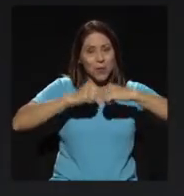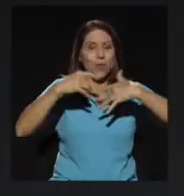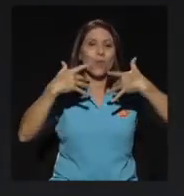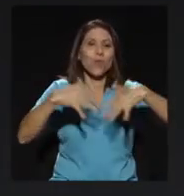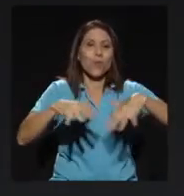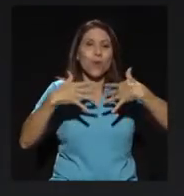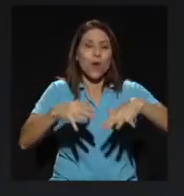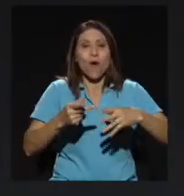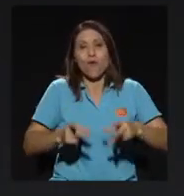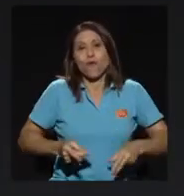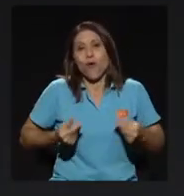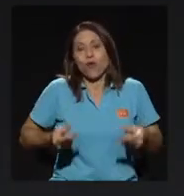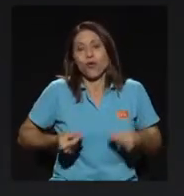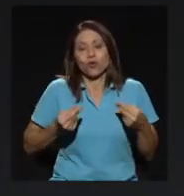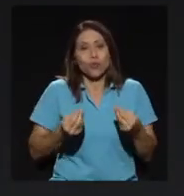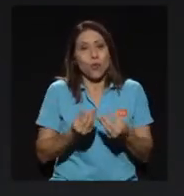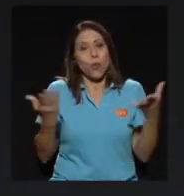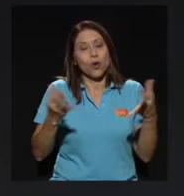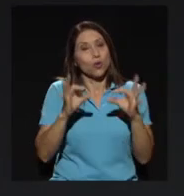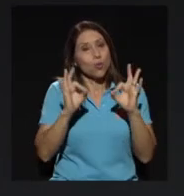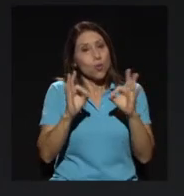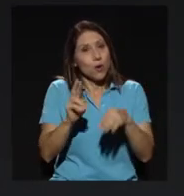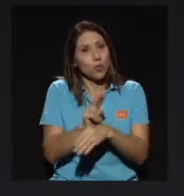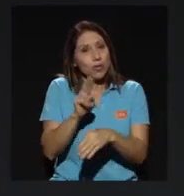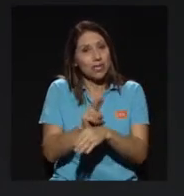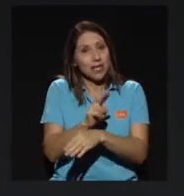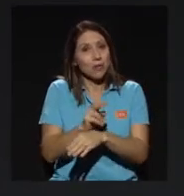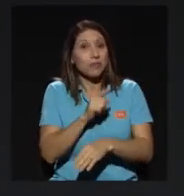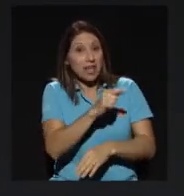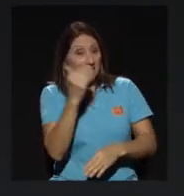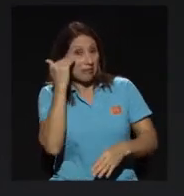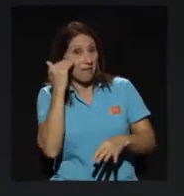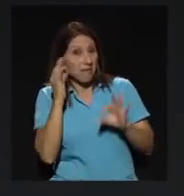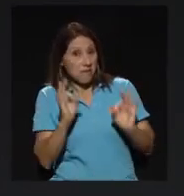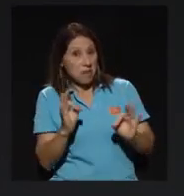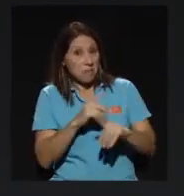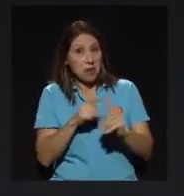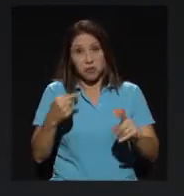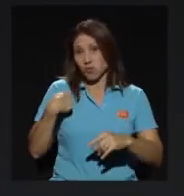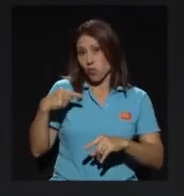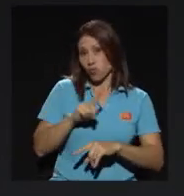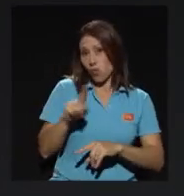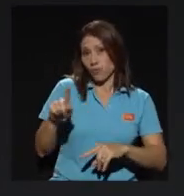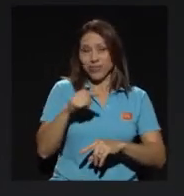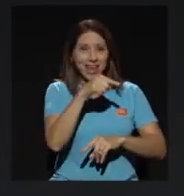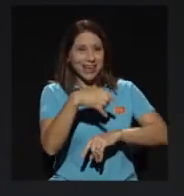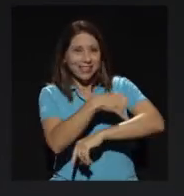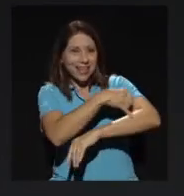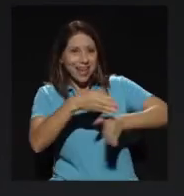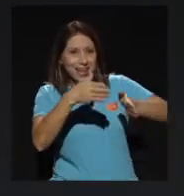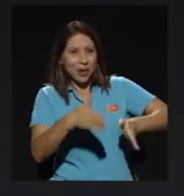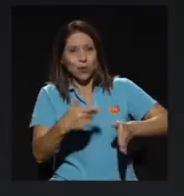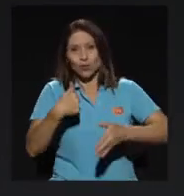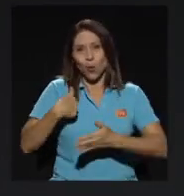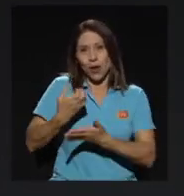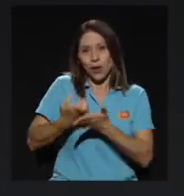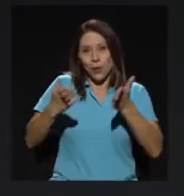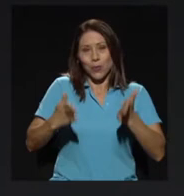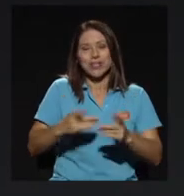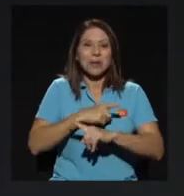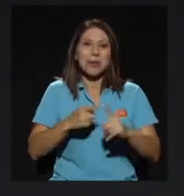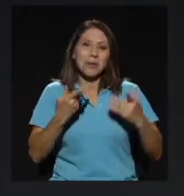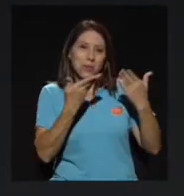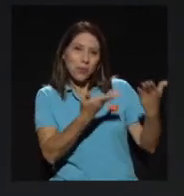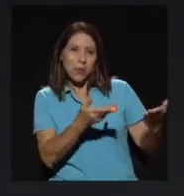plazo muy grande él sabe de eso yo no porque él es ingeniero y yo soy economista pero tenemos el privilegio de tener